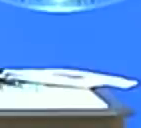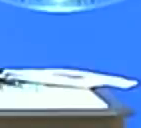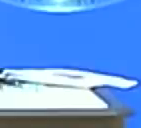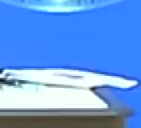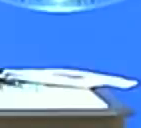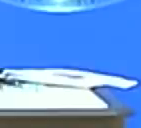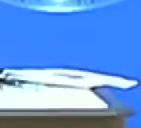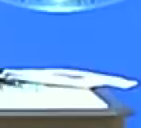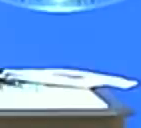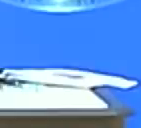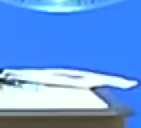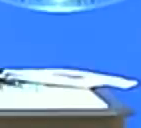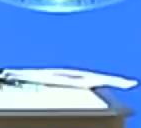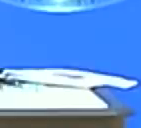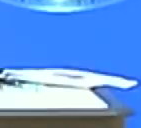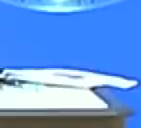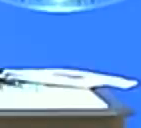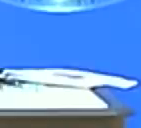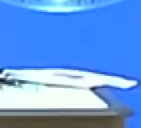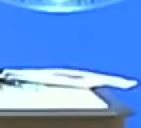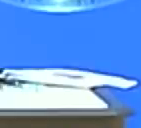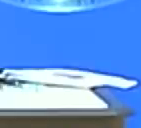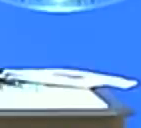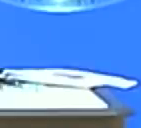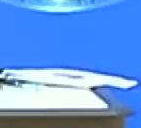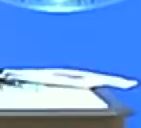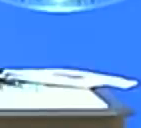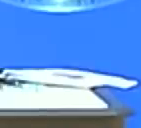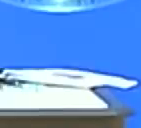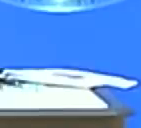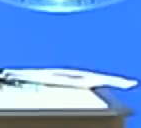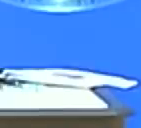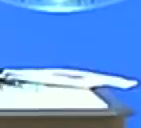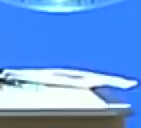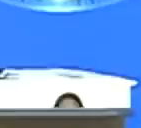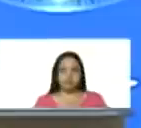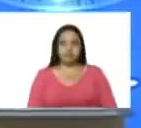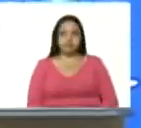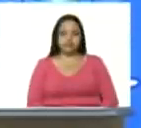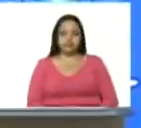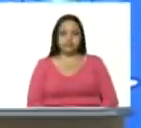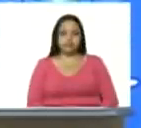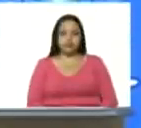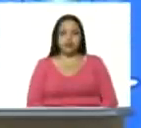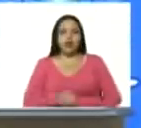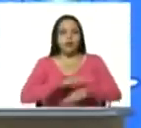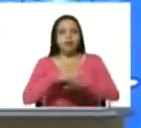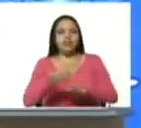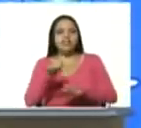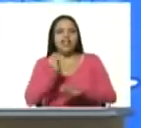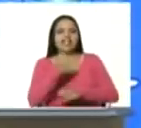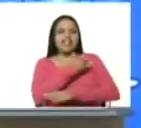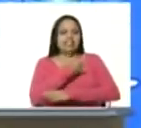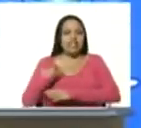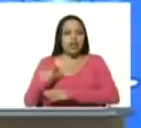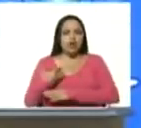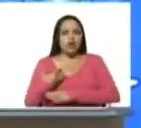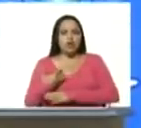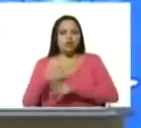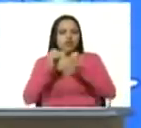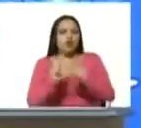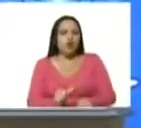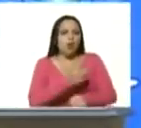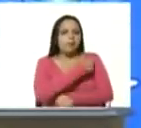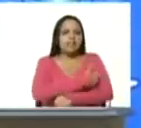pagó los dineros correspondientes a esa póliza. Porque si el señor Vergara quiere un seguro de hospitalización, cirugía y maternidad, tiene